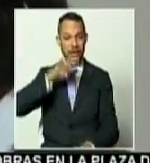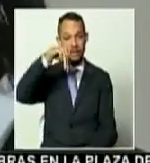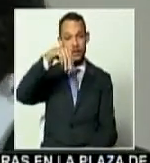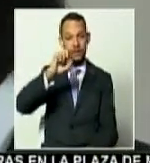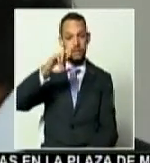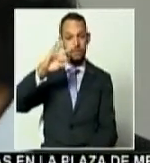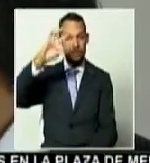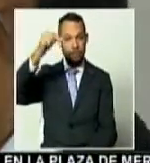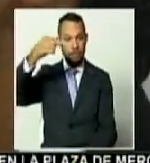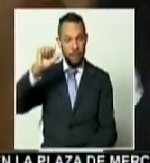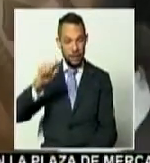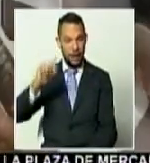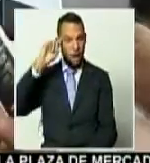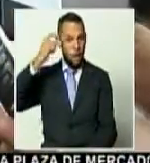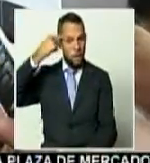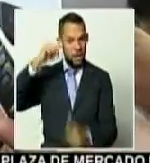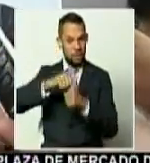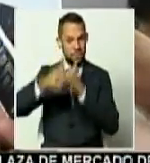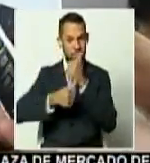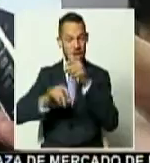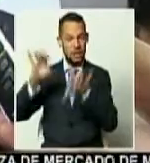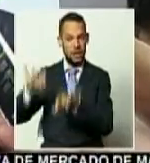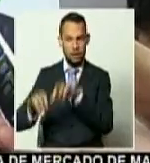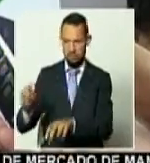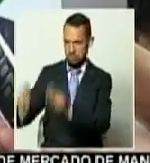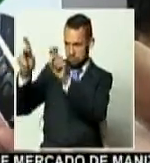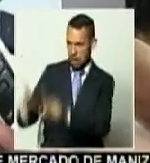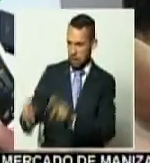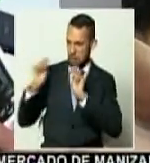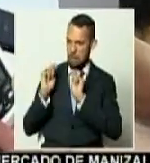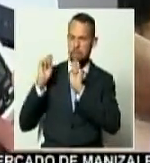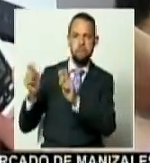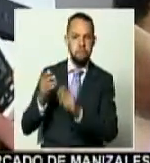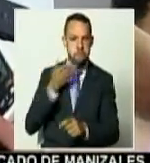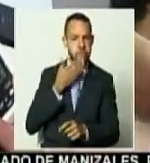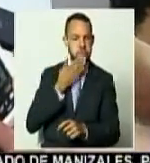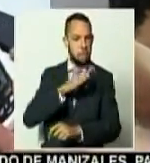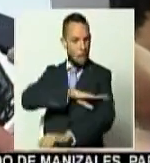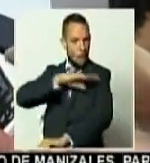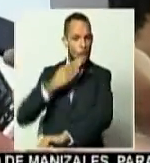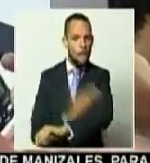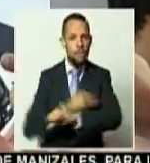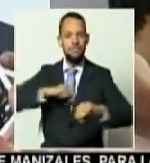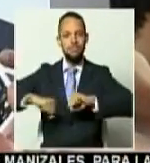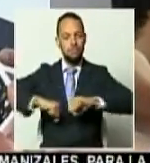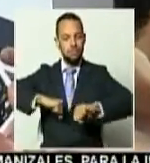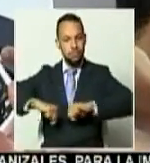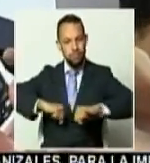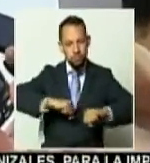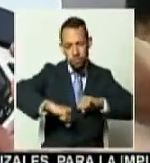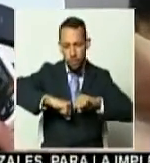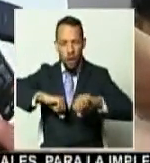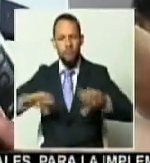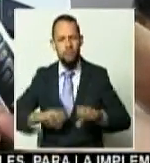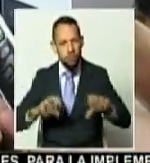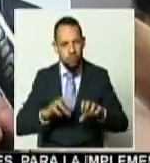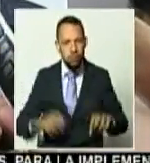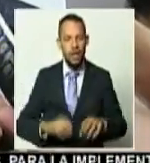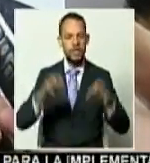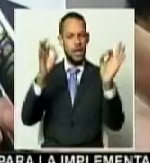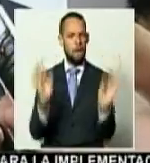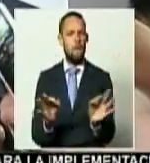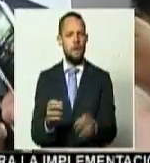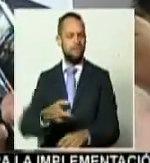secretaria de gobierno de Pereira. Es una persona del talante, el carácter y las competencias suficientes que le va a